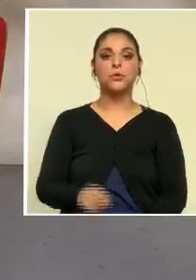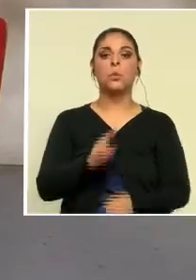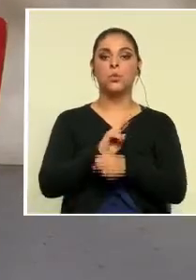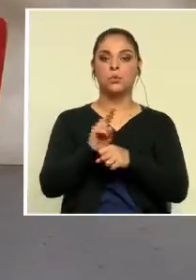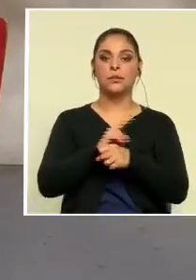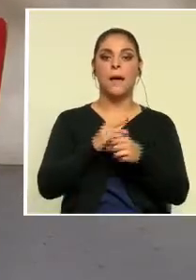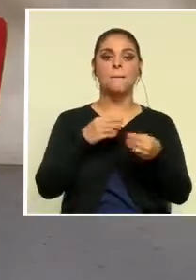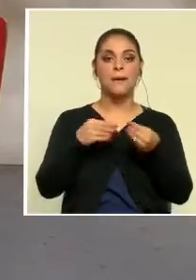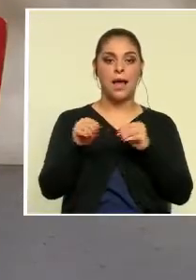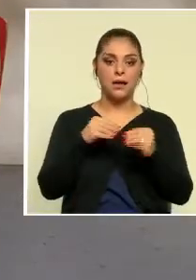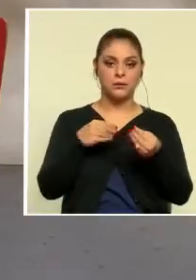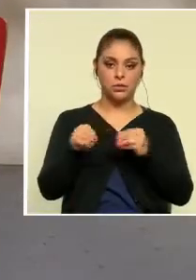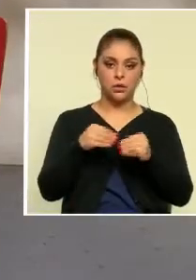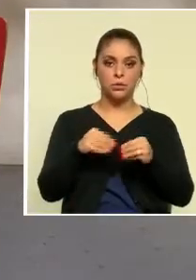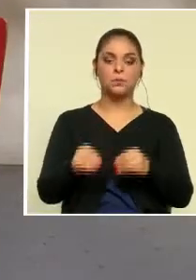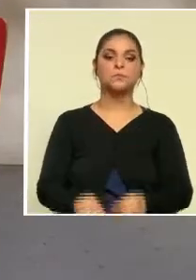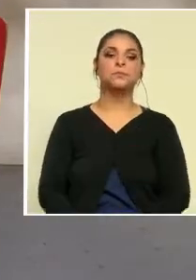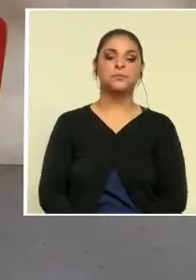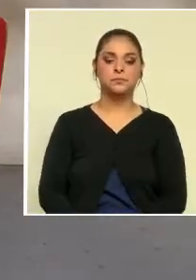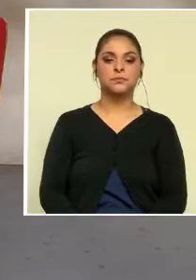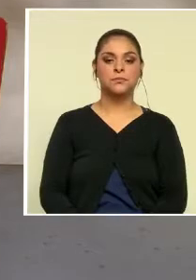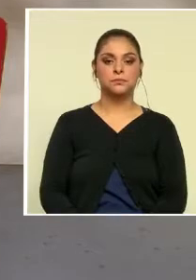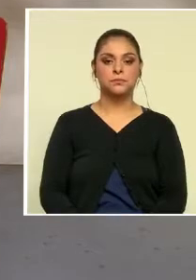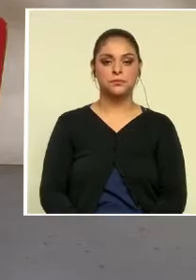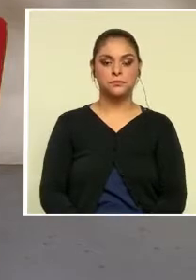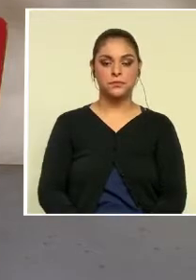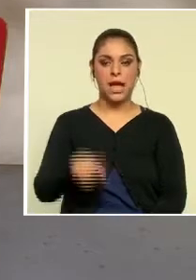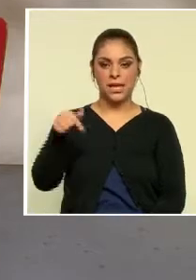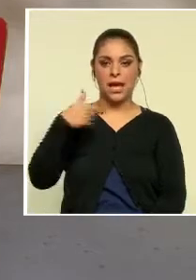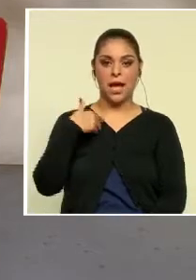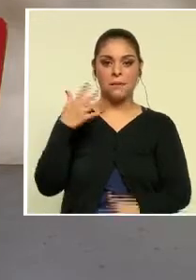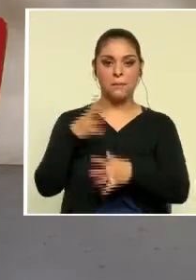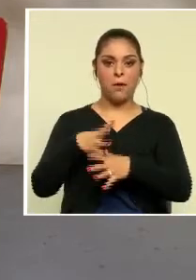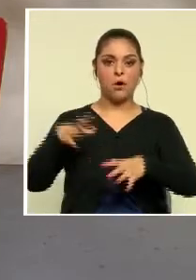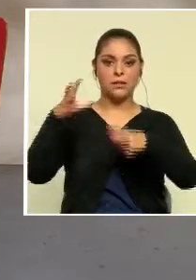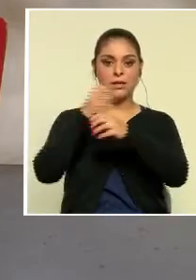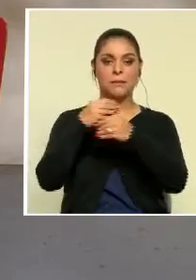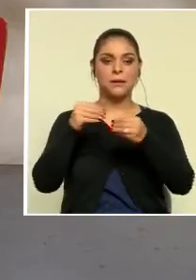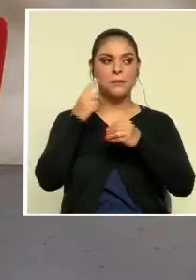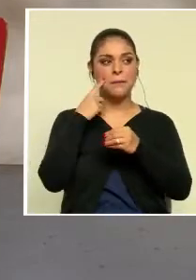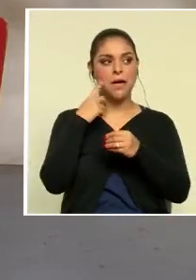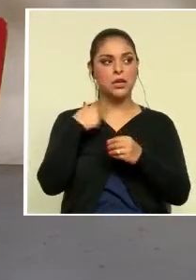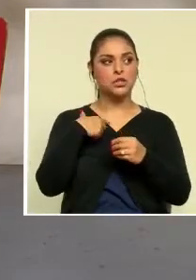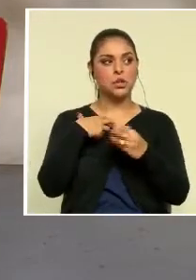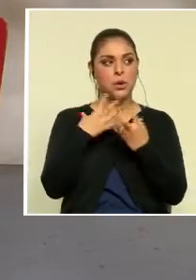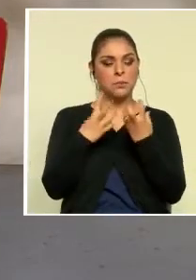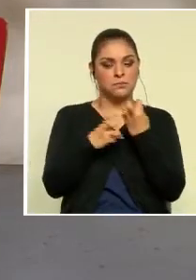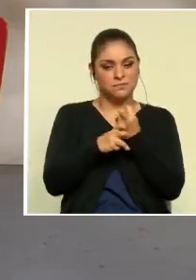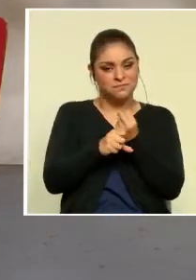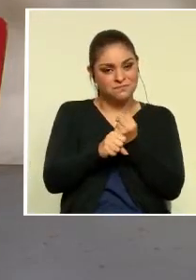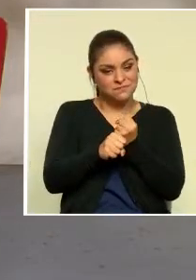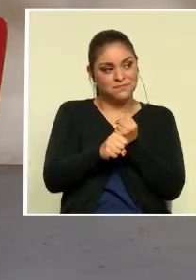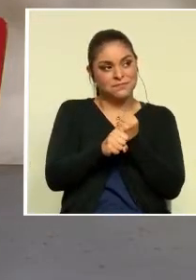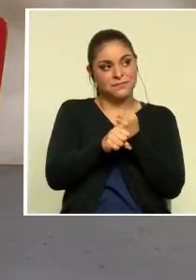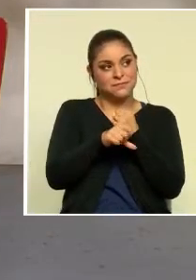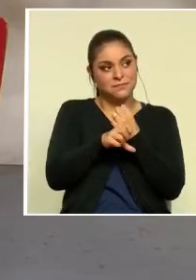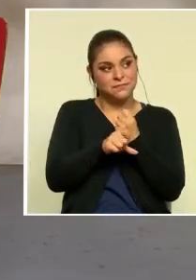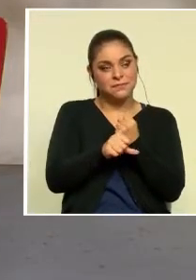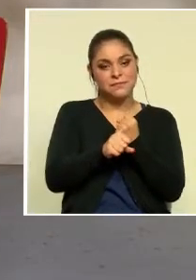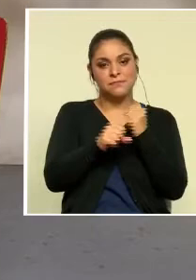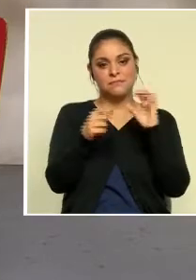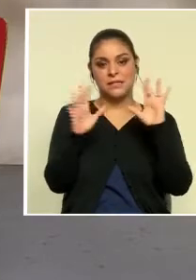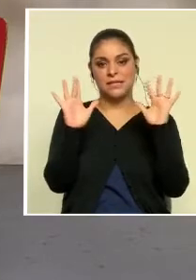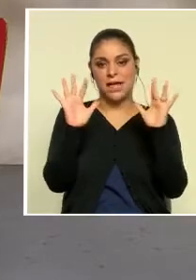plástico por ahí tenemos una bolsillo plástica quien se acomodó y disenso toda mi mano todos mis dedos están acá en